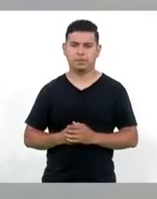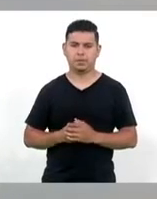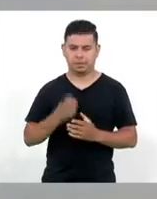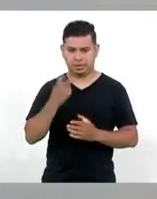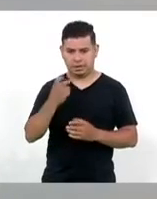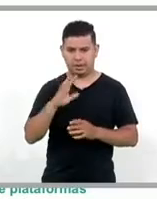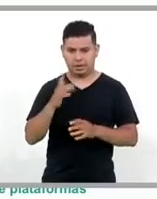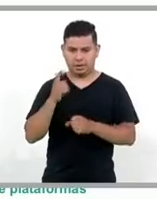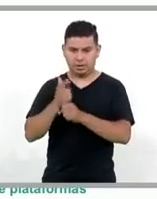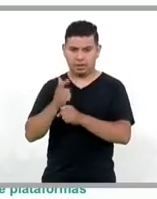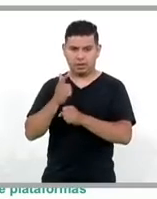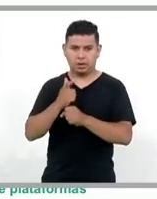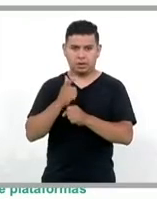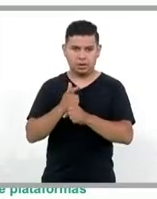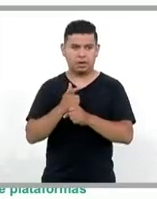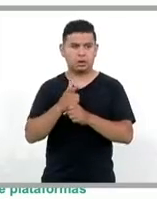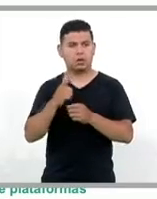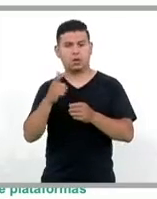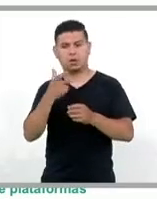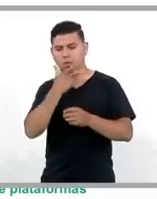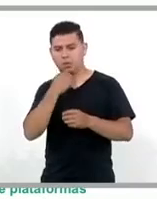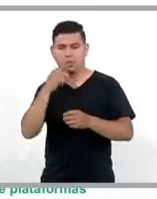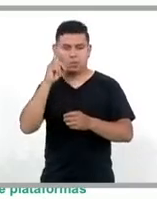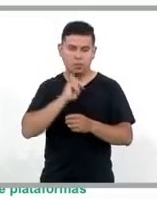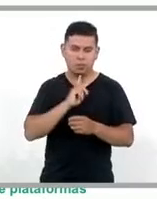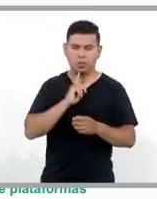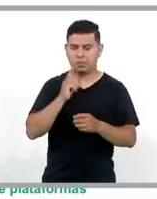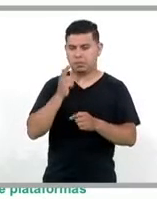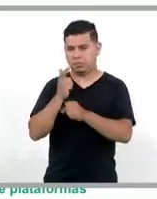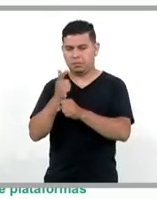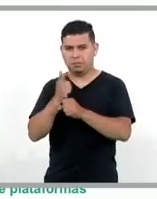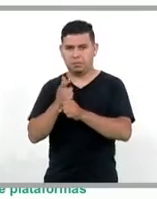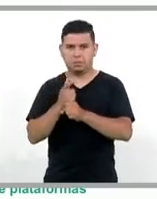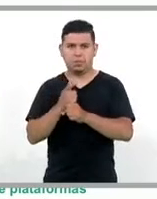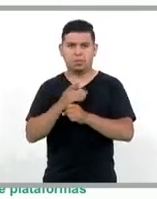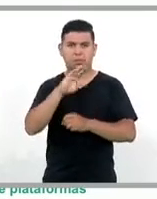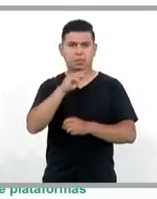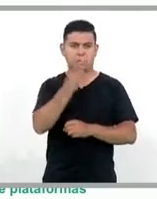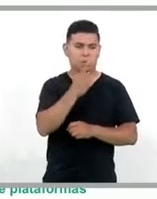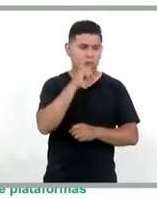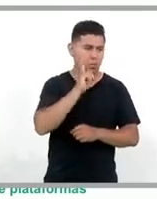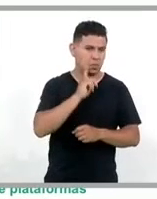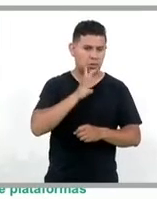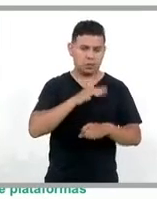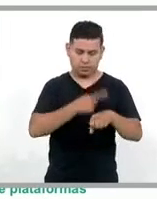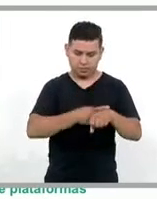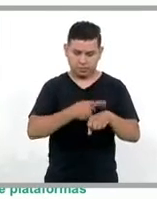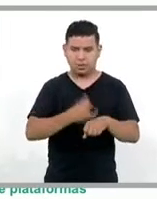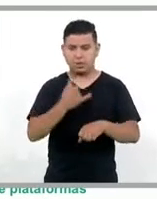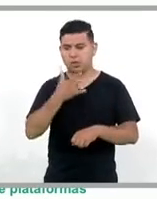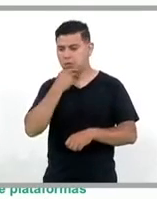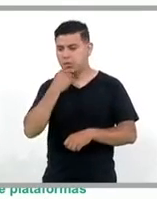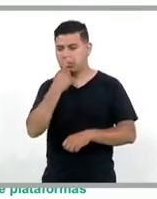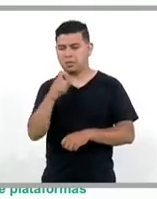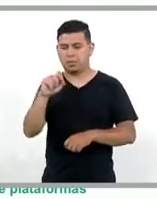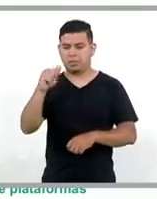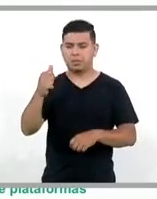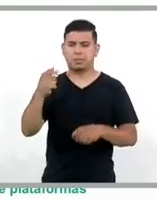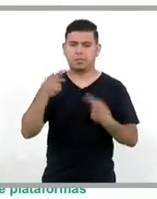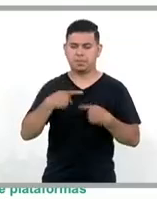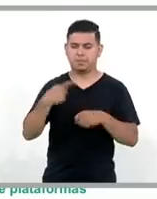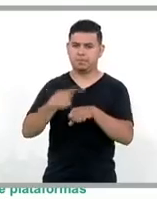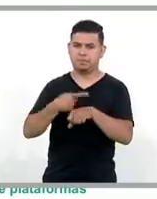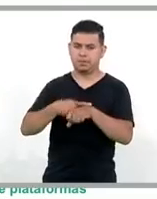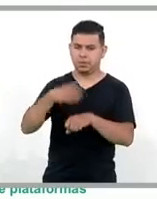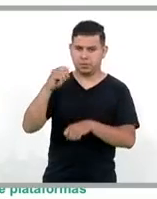sexo tenemos que en cuestión de mujeres tenemos 91 mujeres y hombres son 126